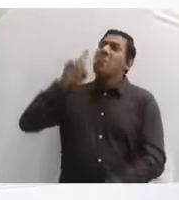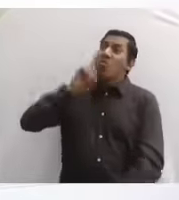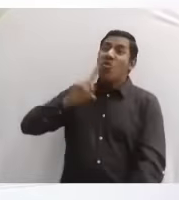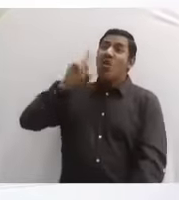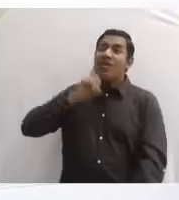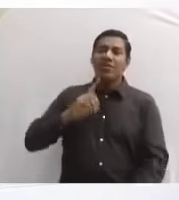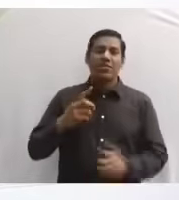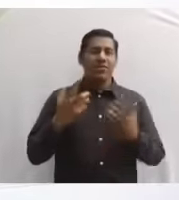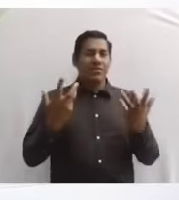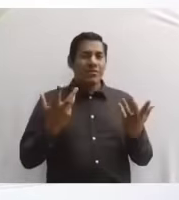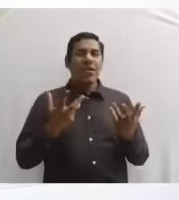¿Quién cuida hasta los maridos?